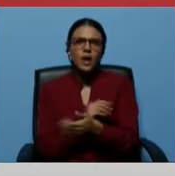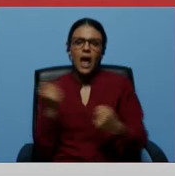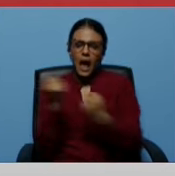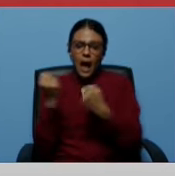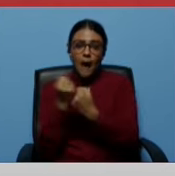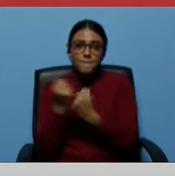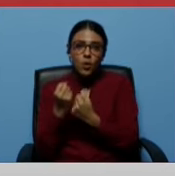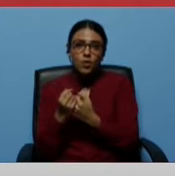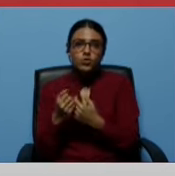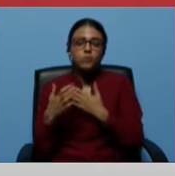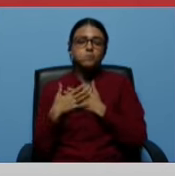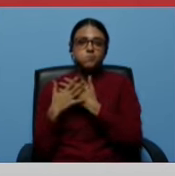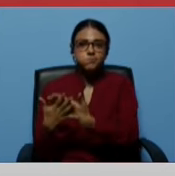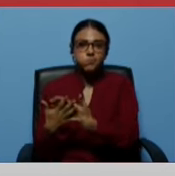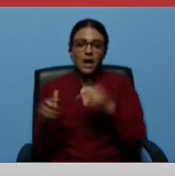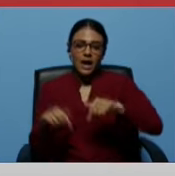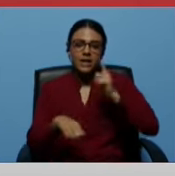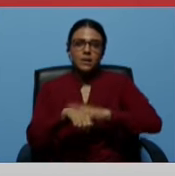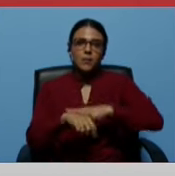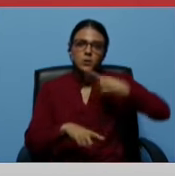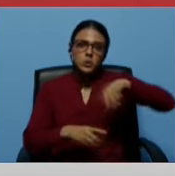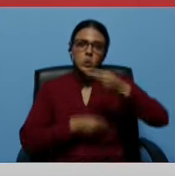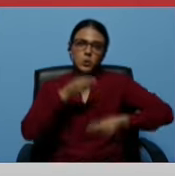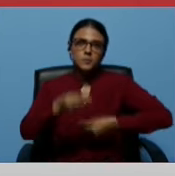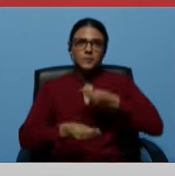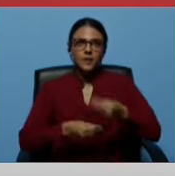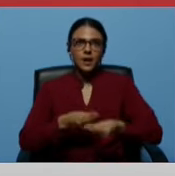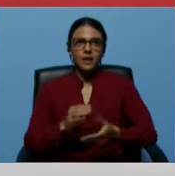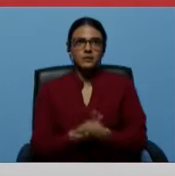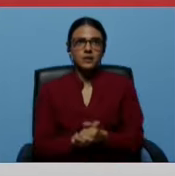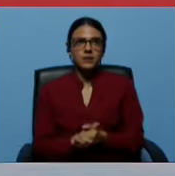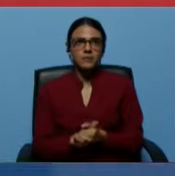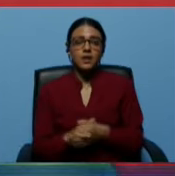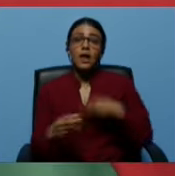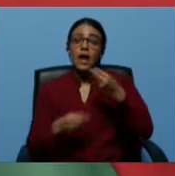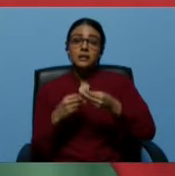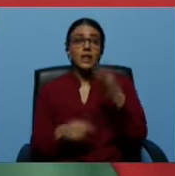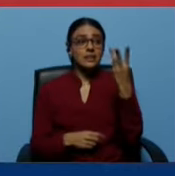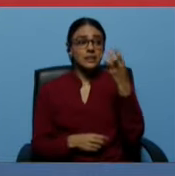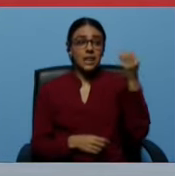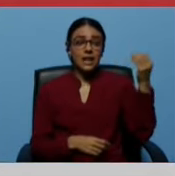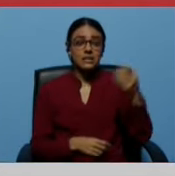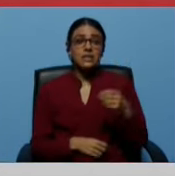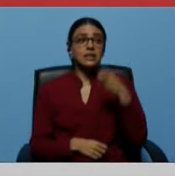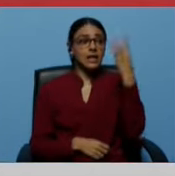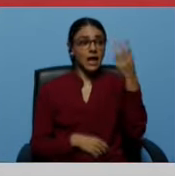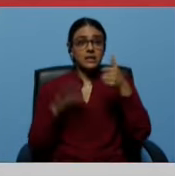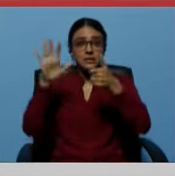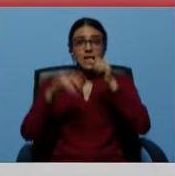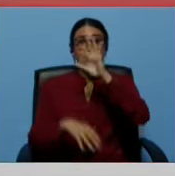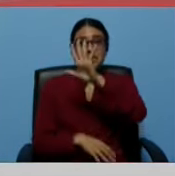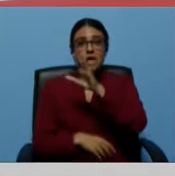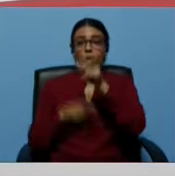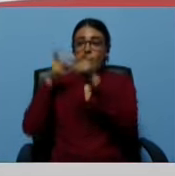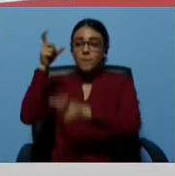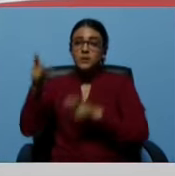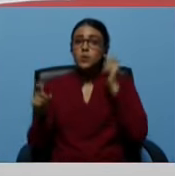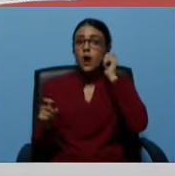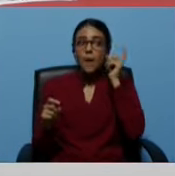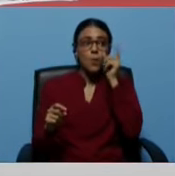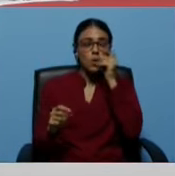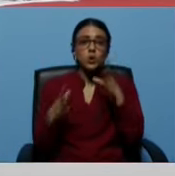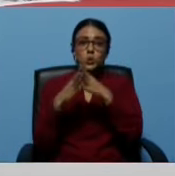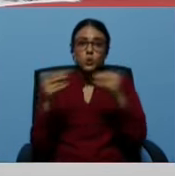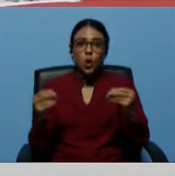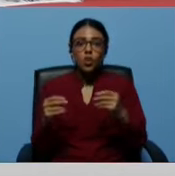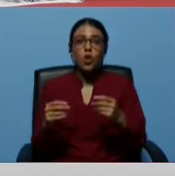palestino que se realiza en este momento. A 365 poetas, mujeres y hombres